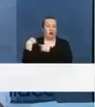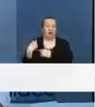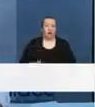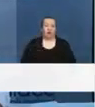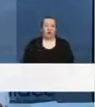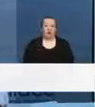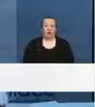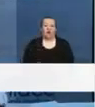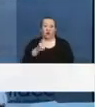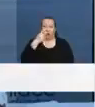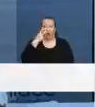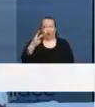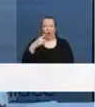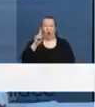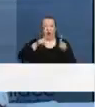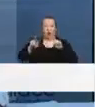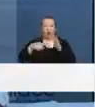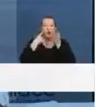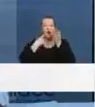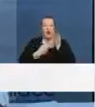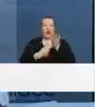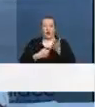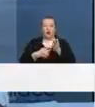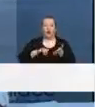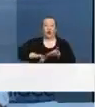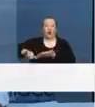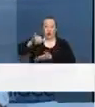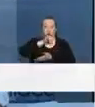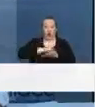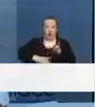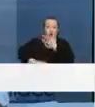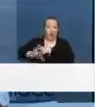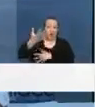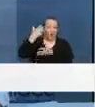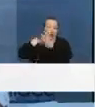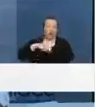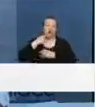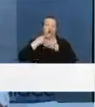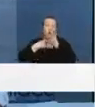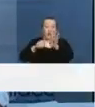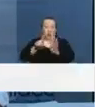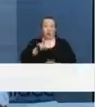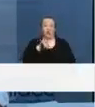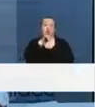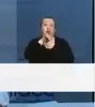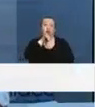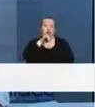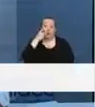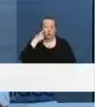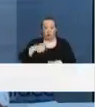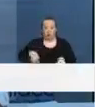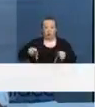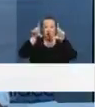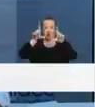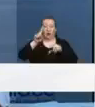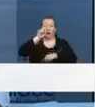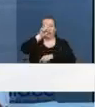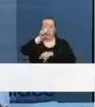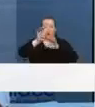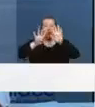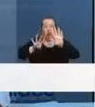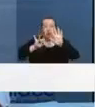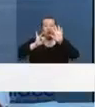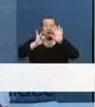ejemplos la democracia más antigua del mundo eeuu pongo menos pago después 1972 bien y las piernas